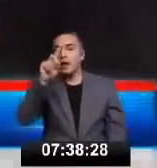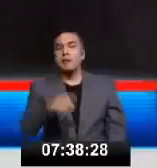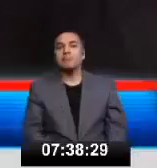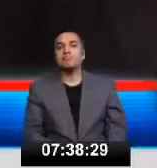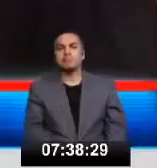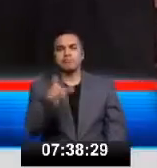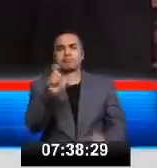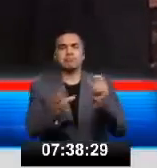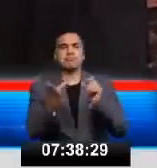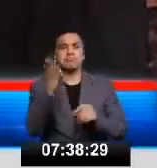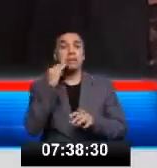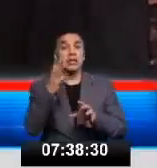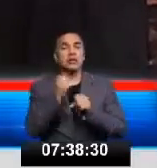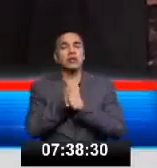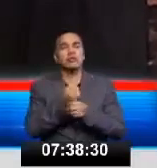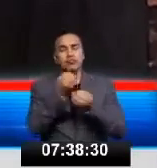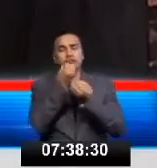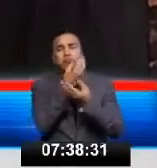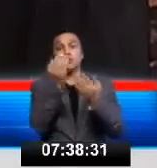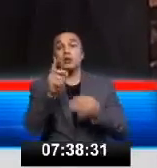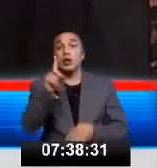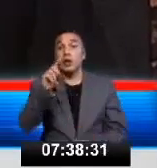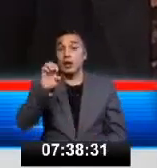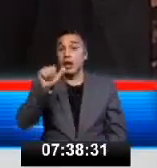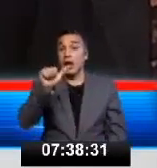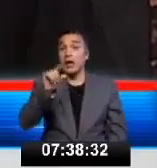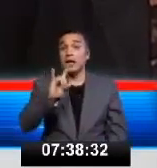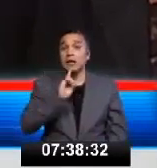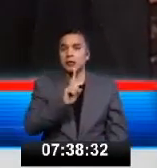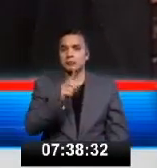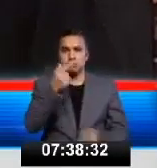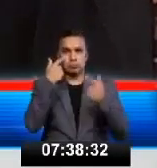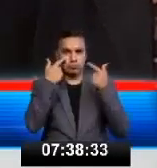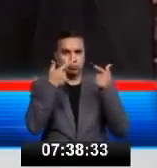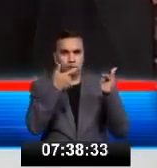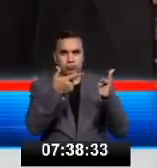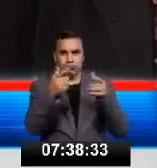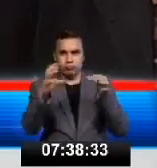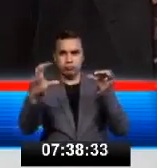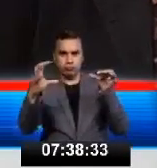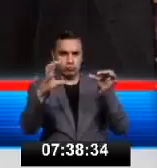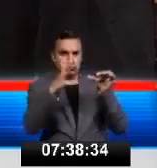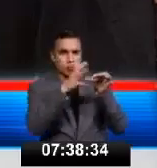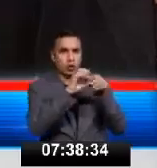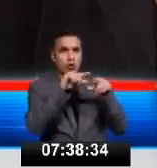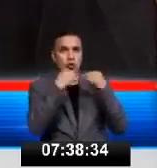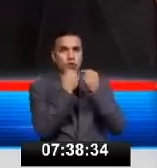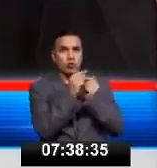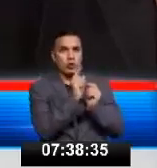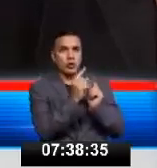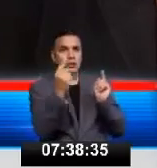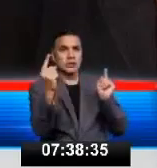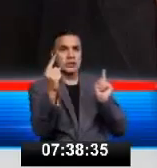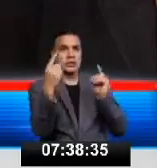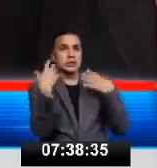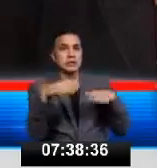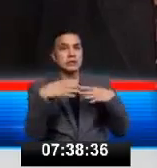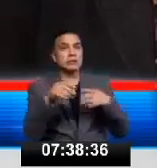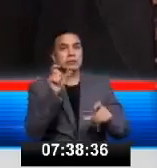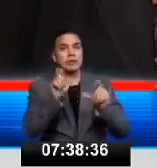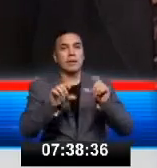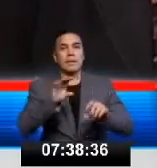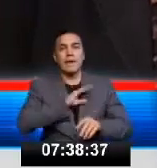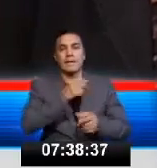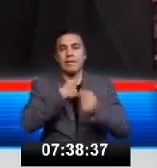aseguran expertos en seguridad. La DEA de los Estados Unidos vigilaría las conexiones entre estas dos peligrosas organizaciones